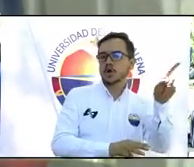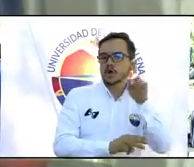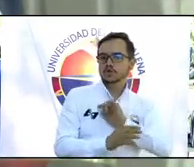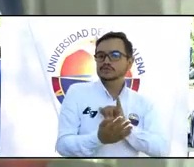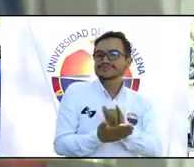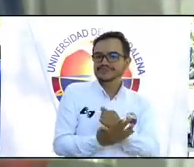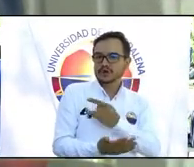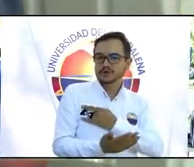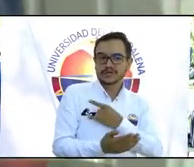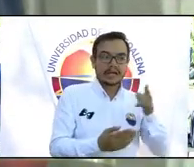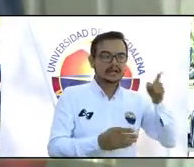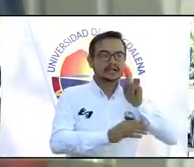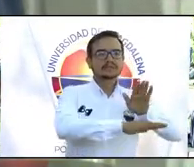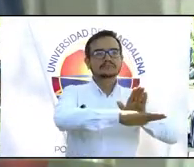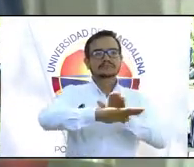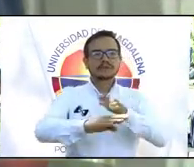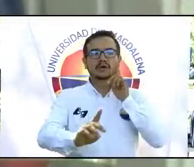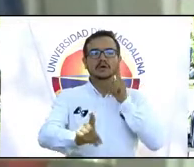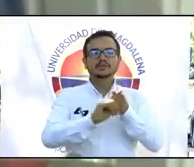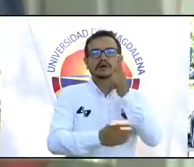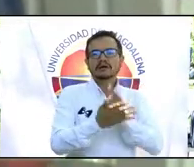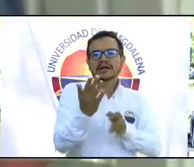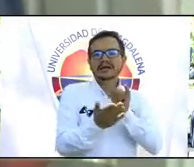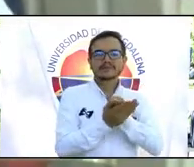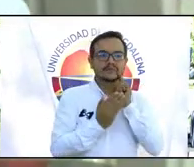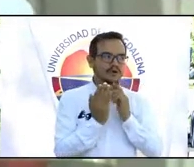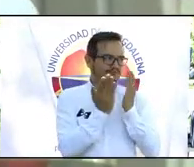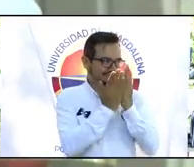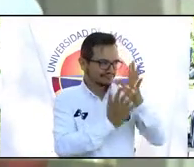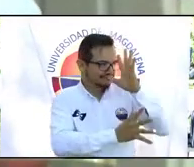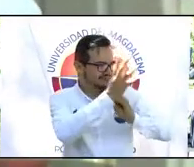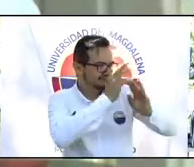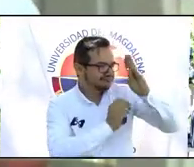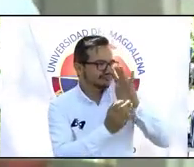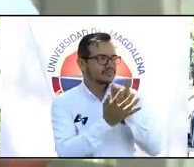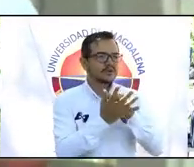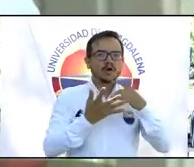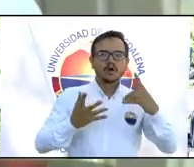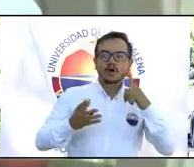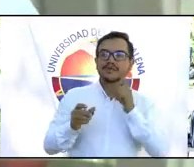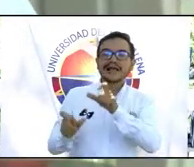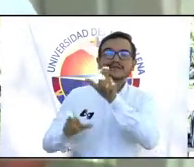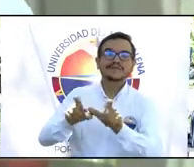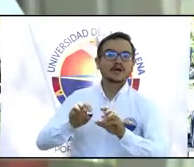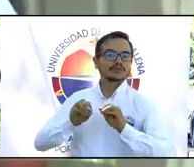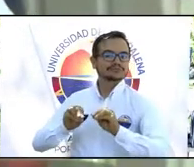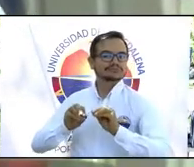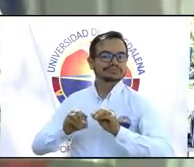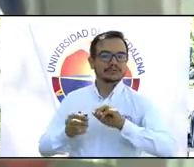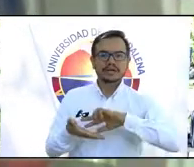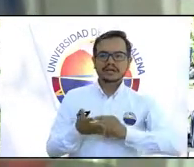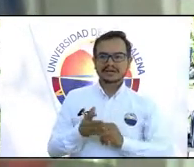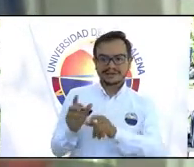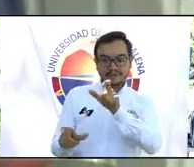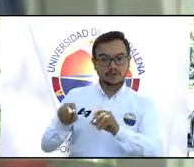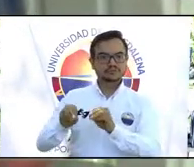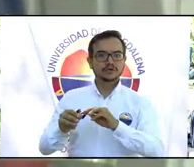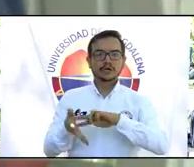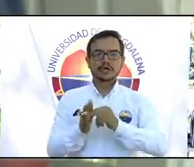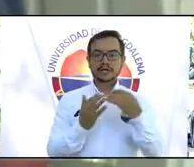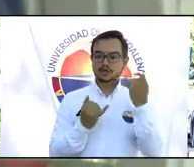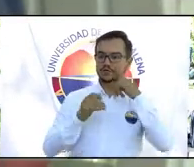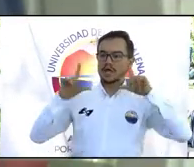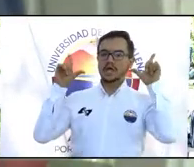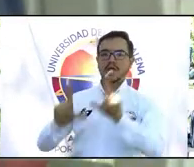universidad son producir conocimiento pertinente a través de la investigación. Educar personas, y educar personas es mucho más que dar un título,